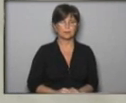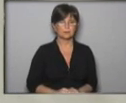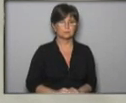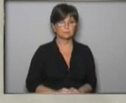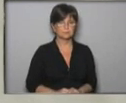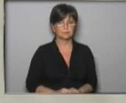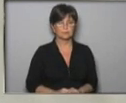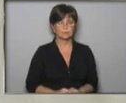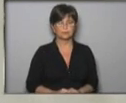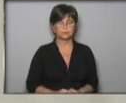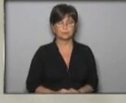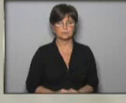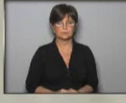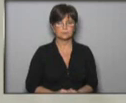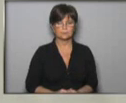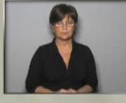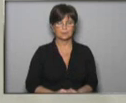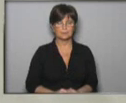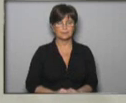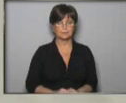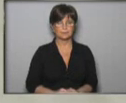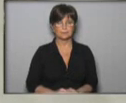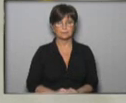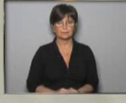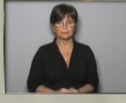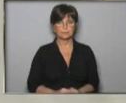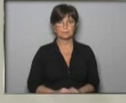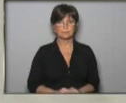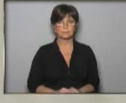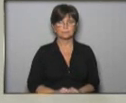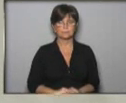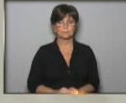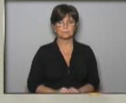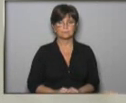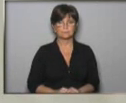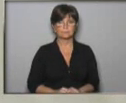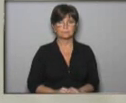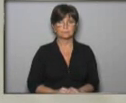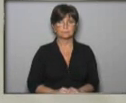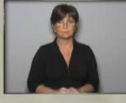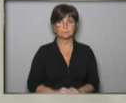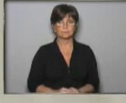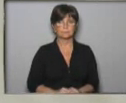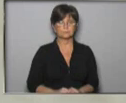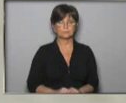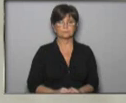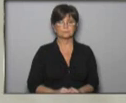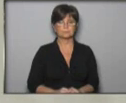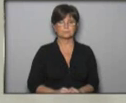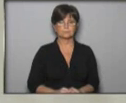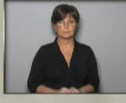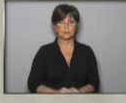pero le estamos profundamente agradecidos que haya pensado en acogernos en audiencia esta